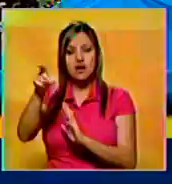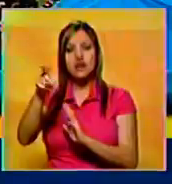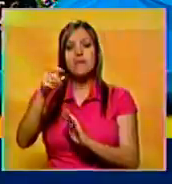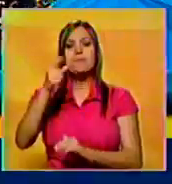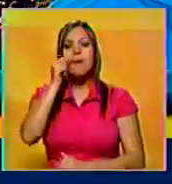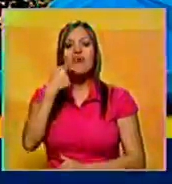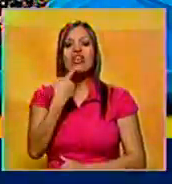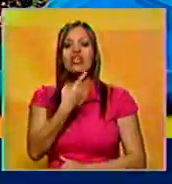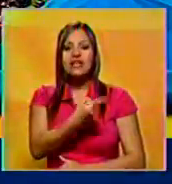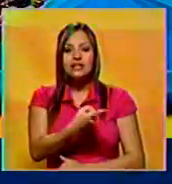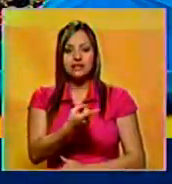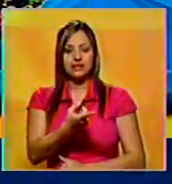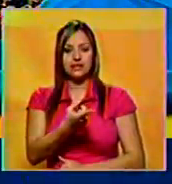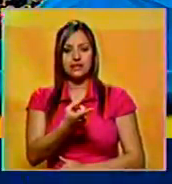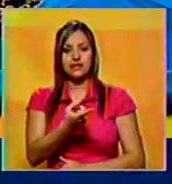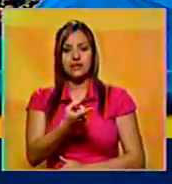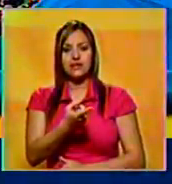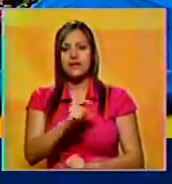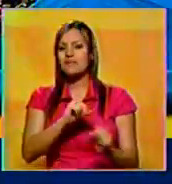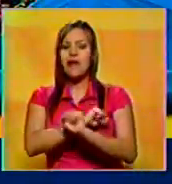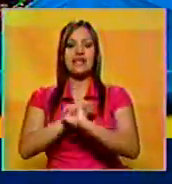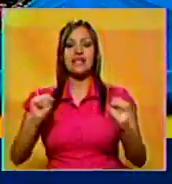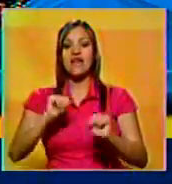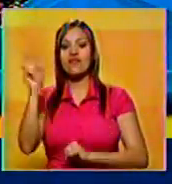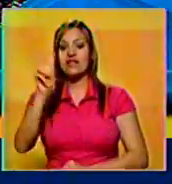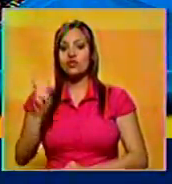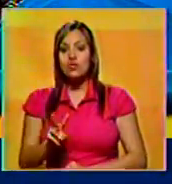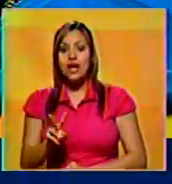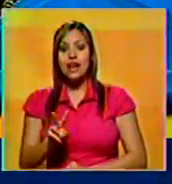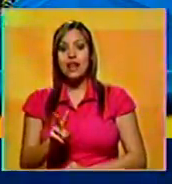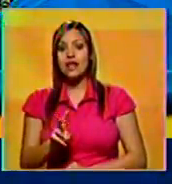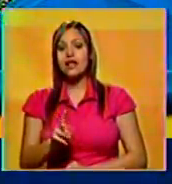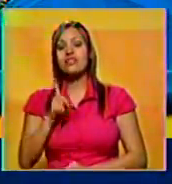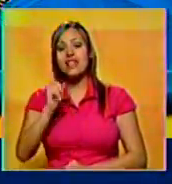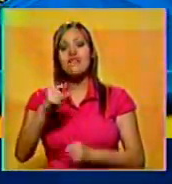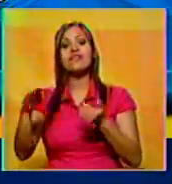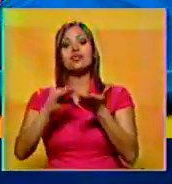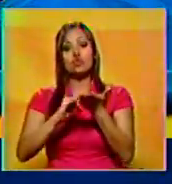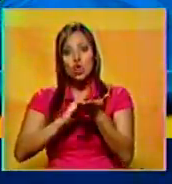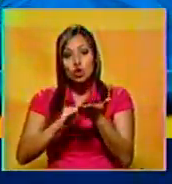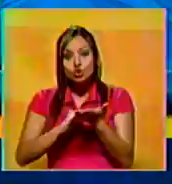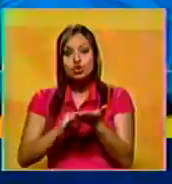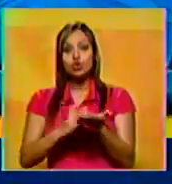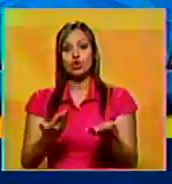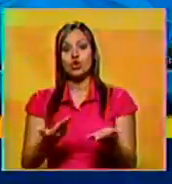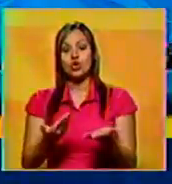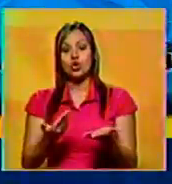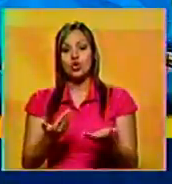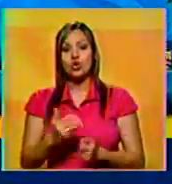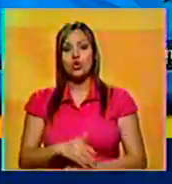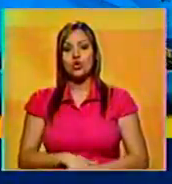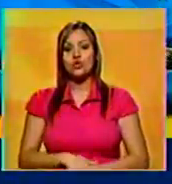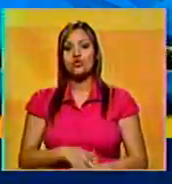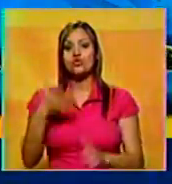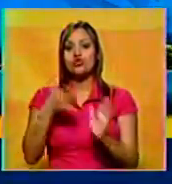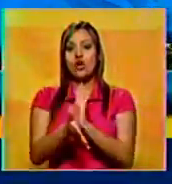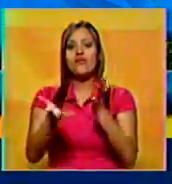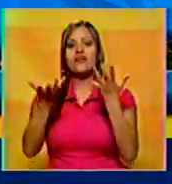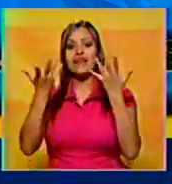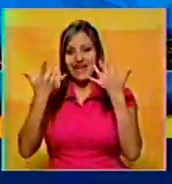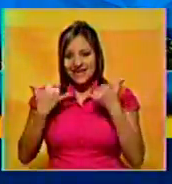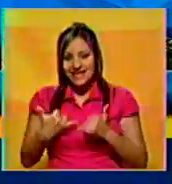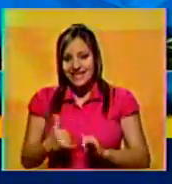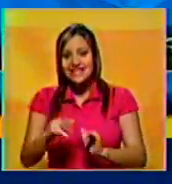que permanecerán en Venezuela hasta tanto hayan solventado la situación de Maya. Recordemos que la